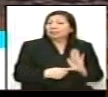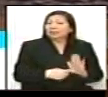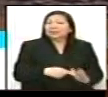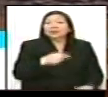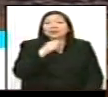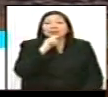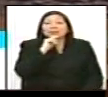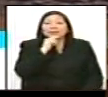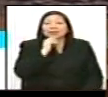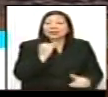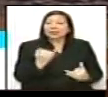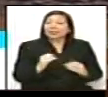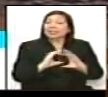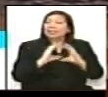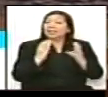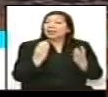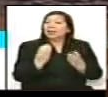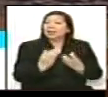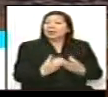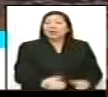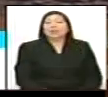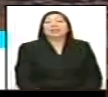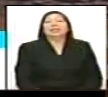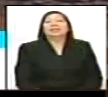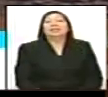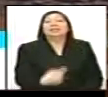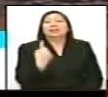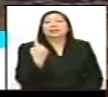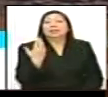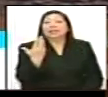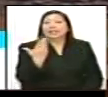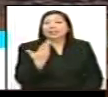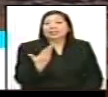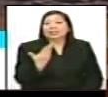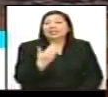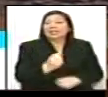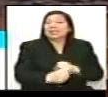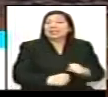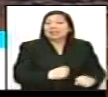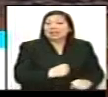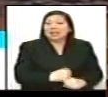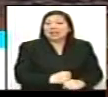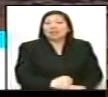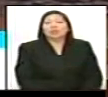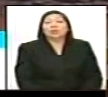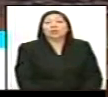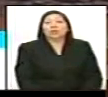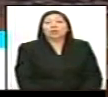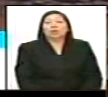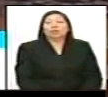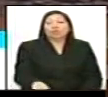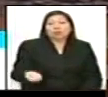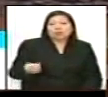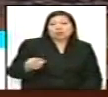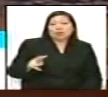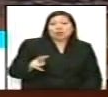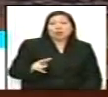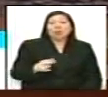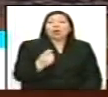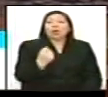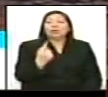las mujeres en el Congreso. Desde su primera aplicación en el año 2000 logró duplicar